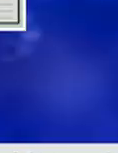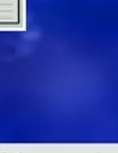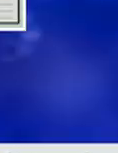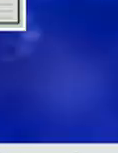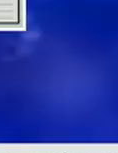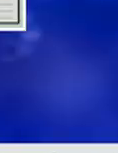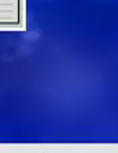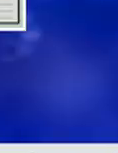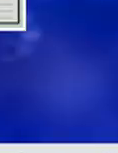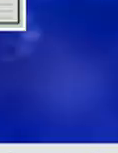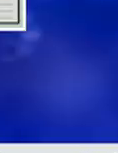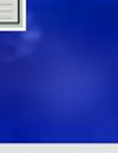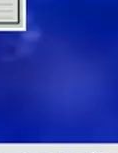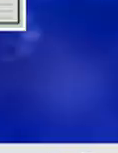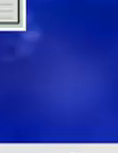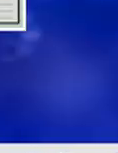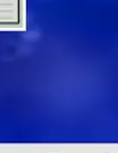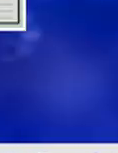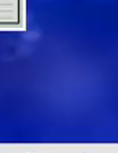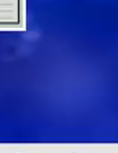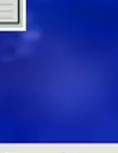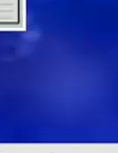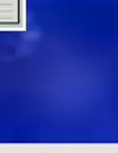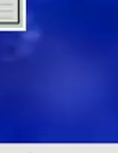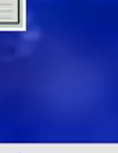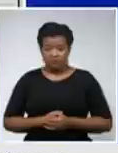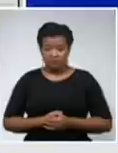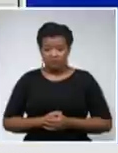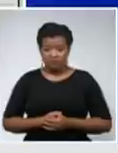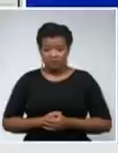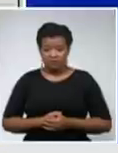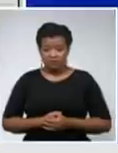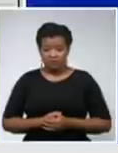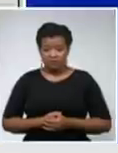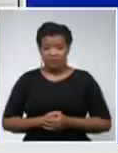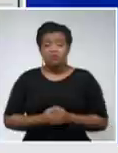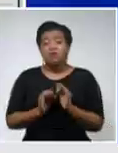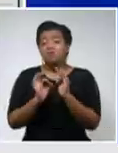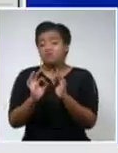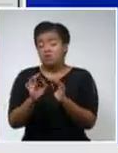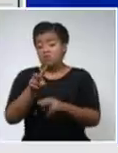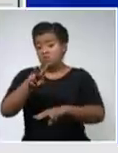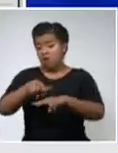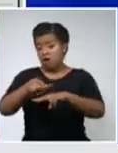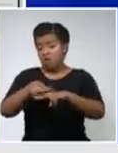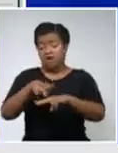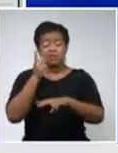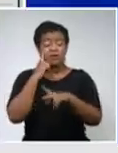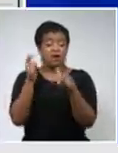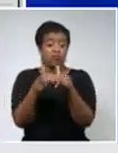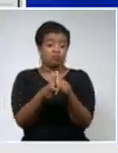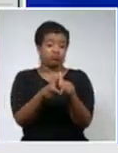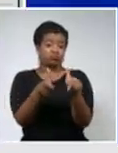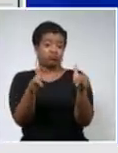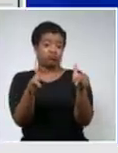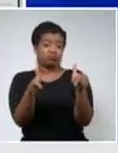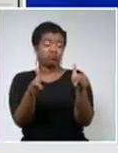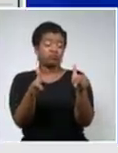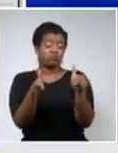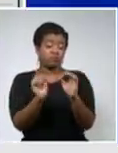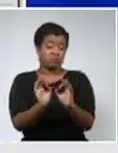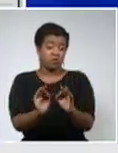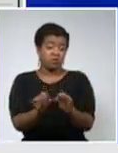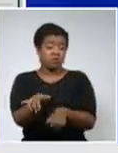todavía con una tasa muy elevada, y que además con